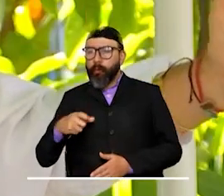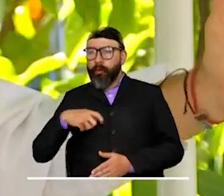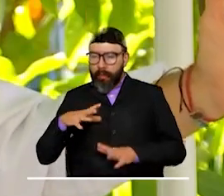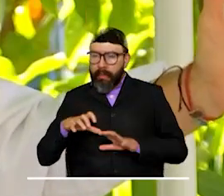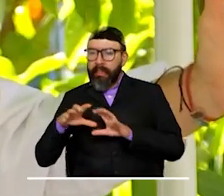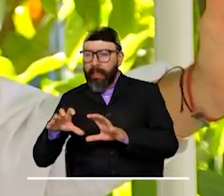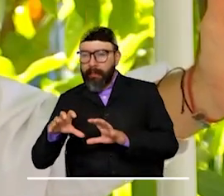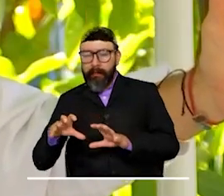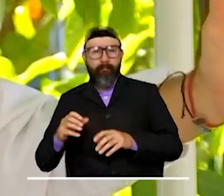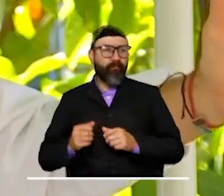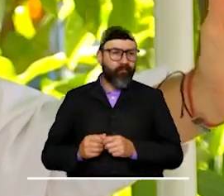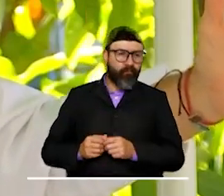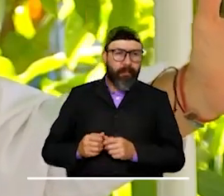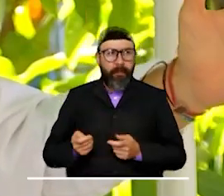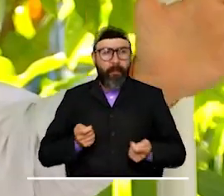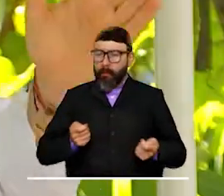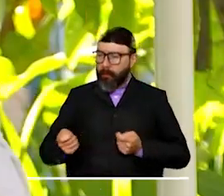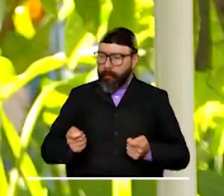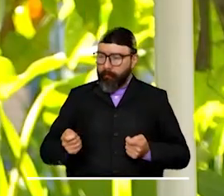hay cáncer.